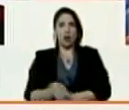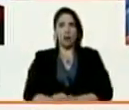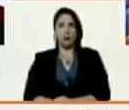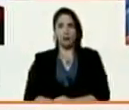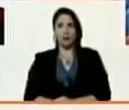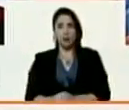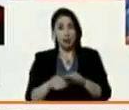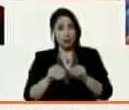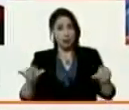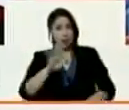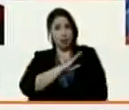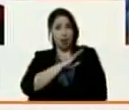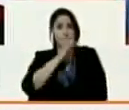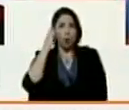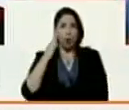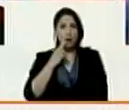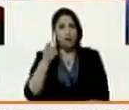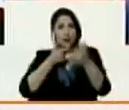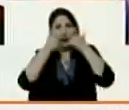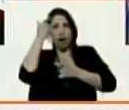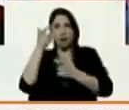tierra de Bolívar, de Hugo Chávez,